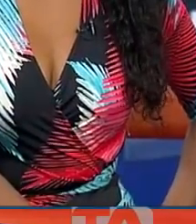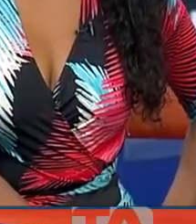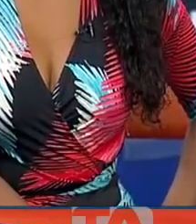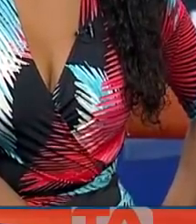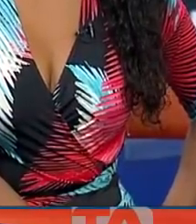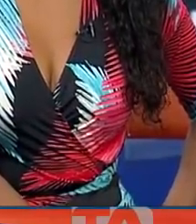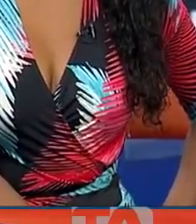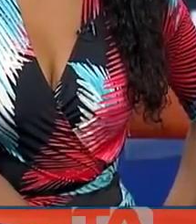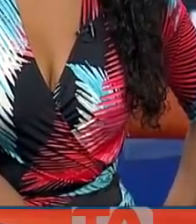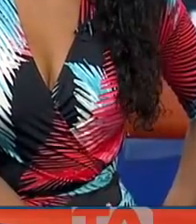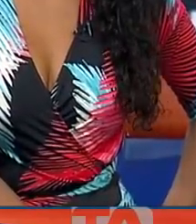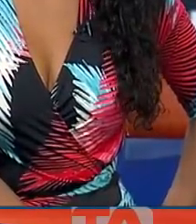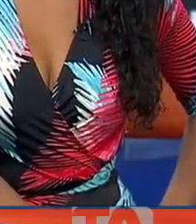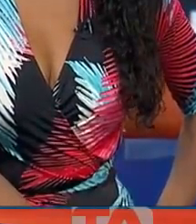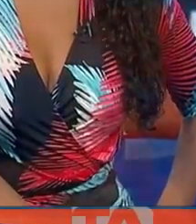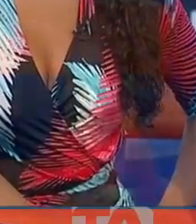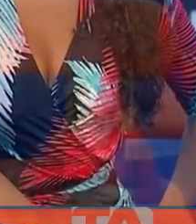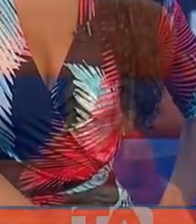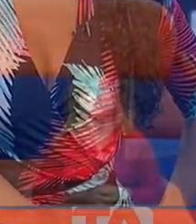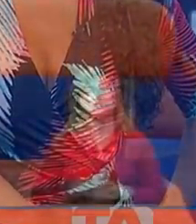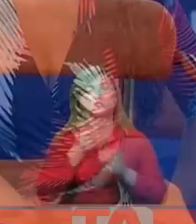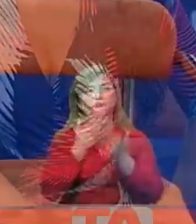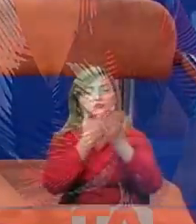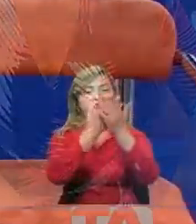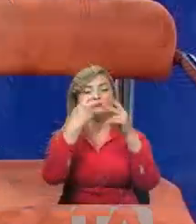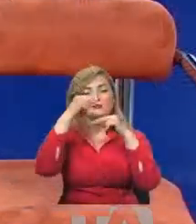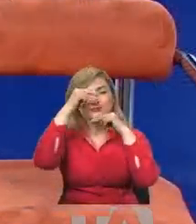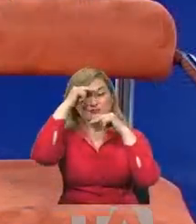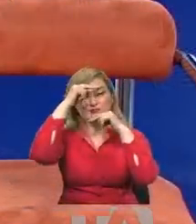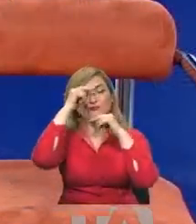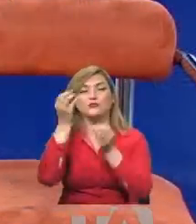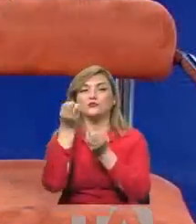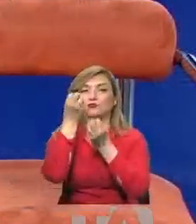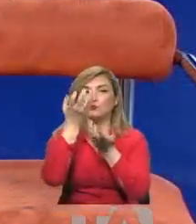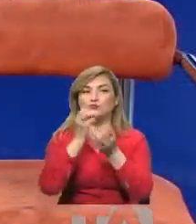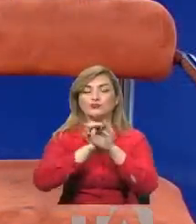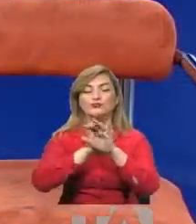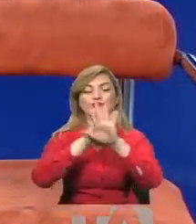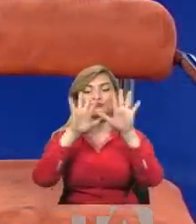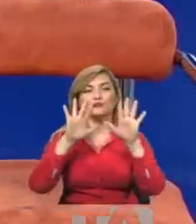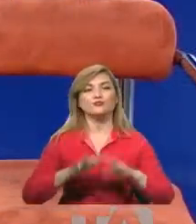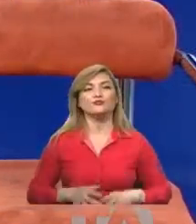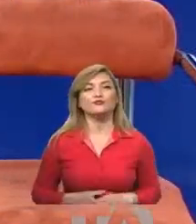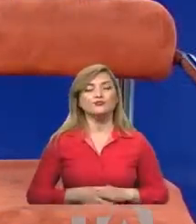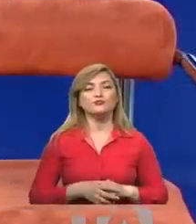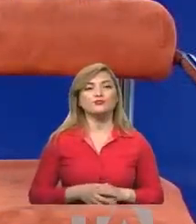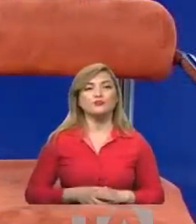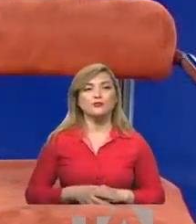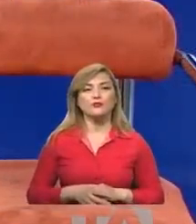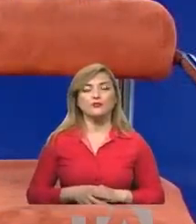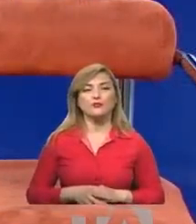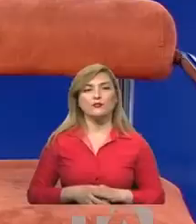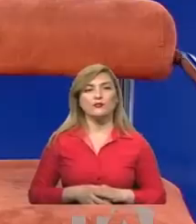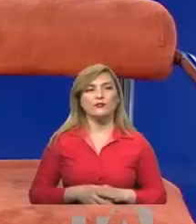de Teleamazonas por informarnos y recordarnos a esta hora. Gracias de la mañana. Gracias por informarse junto a 24 horas. Continúan las diligencias